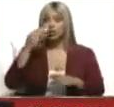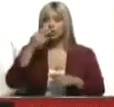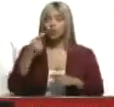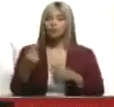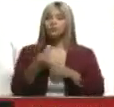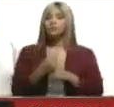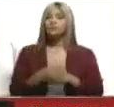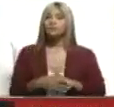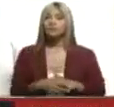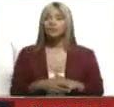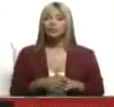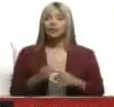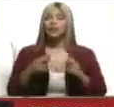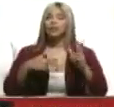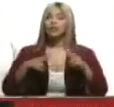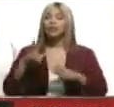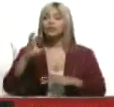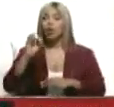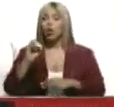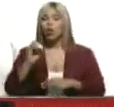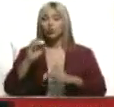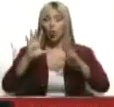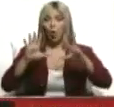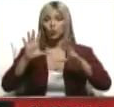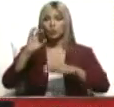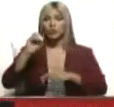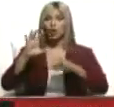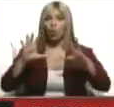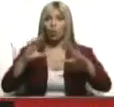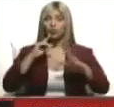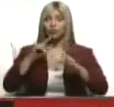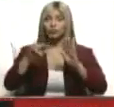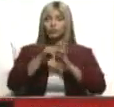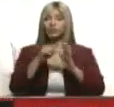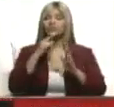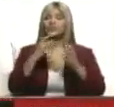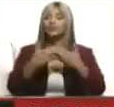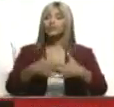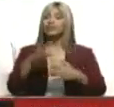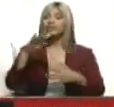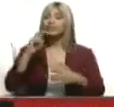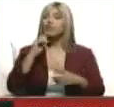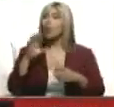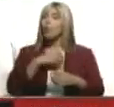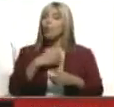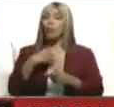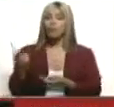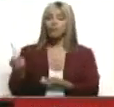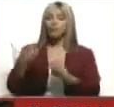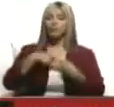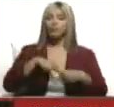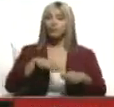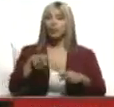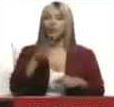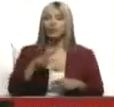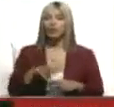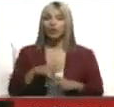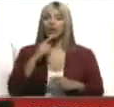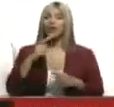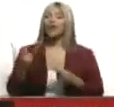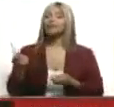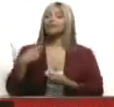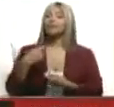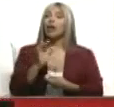orden ejecutiva 13808, dice Citgo no le puede repatriar dividendos a Venezuela. Es decir, Citgo dejó de